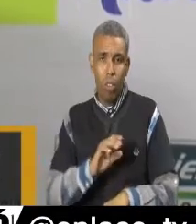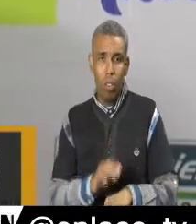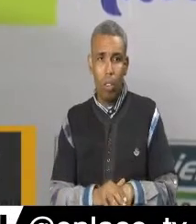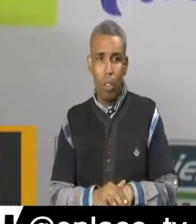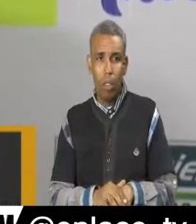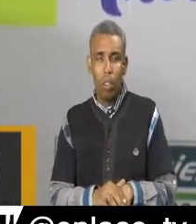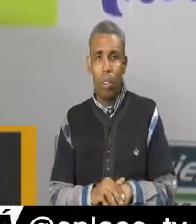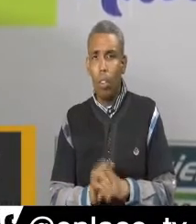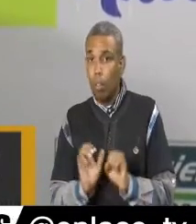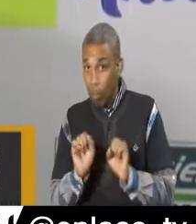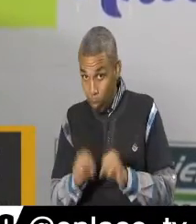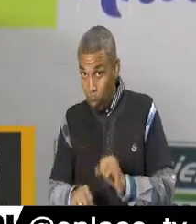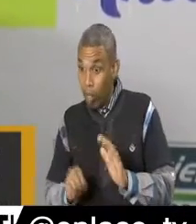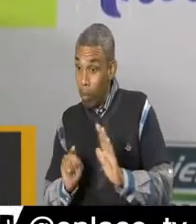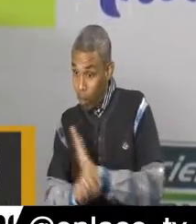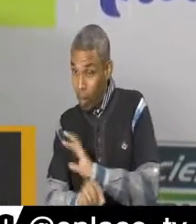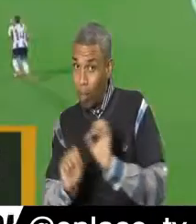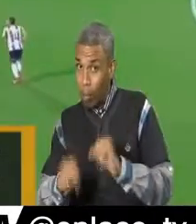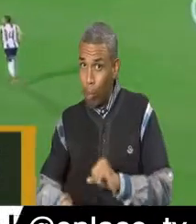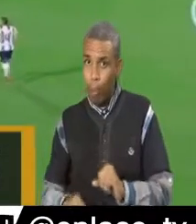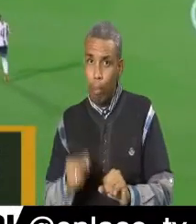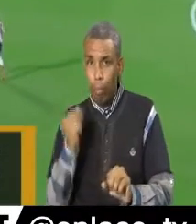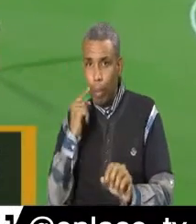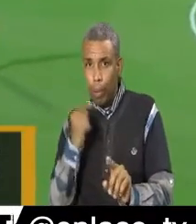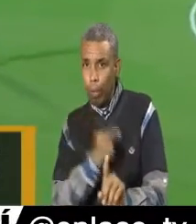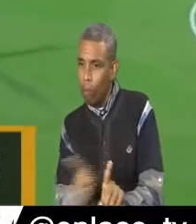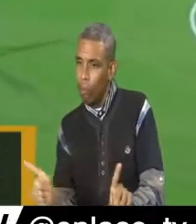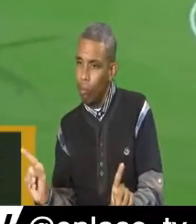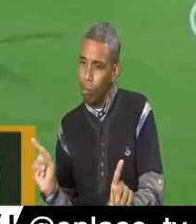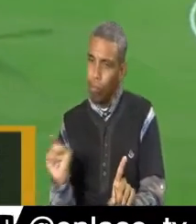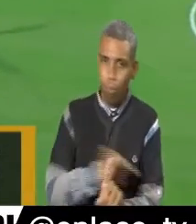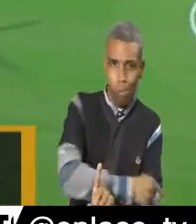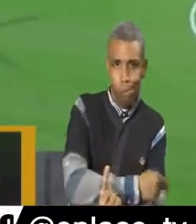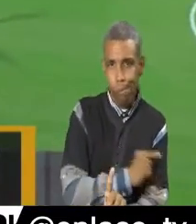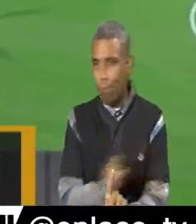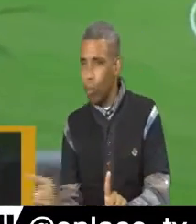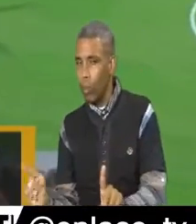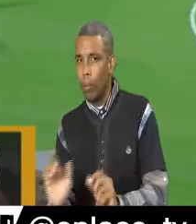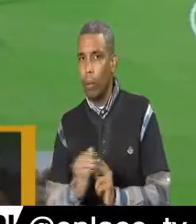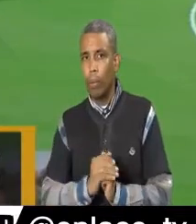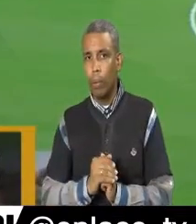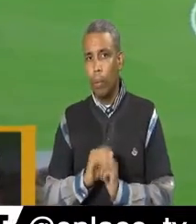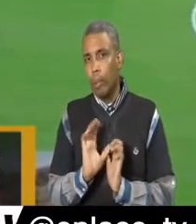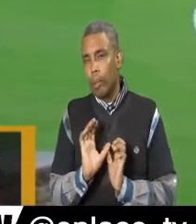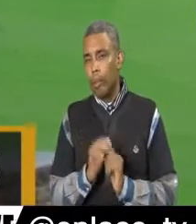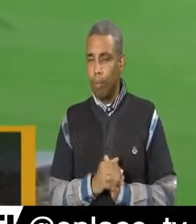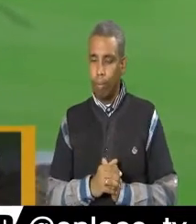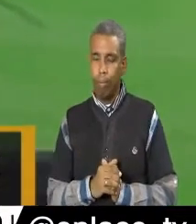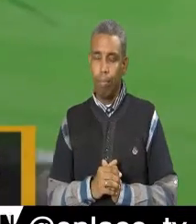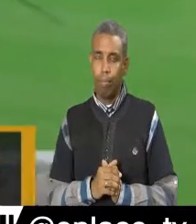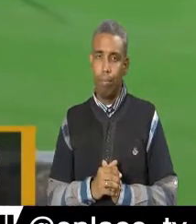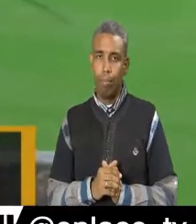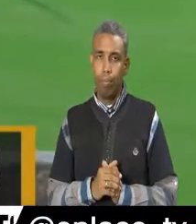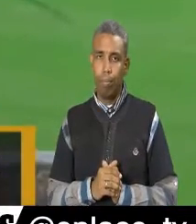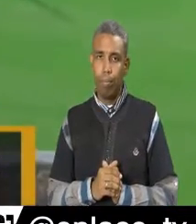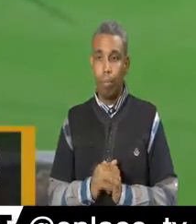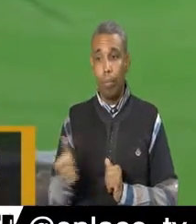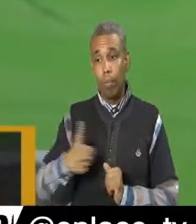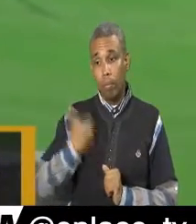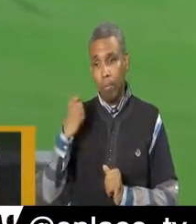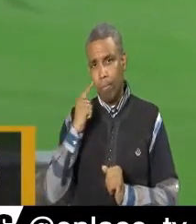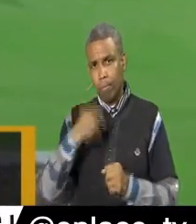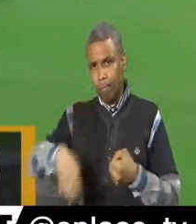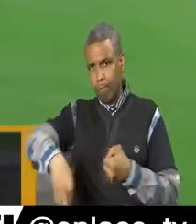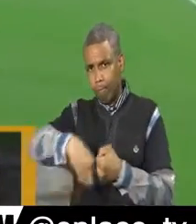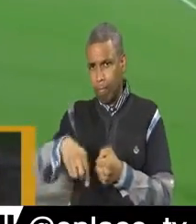tuvimos posibilidades de anotar y del otro lado jugábamos siempre con el riesgo